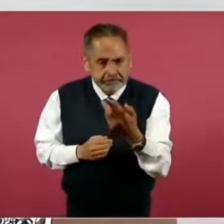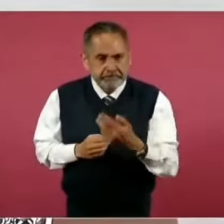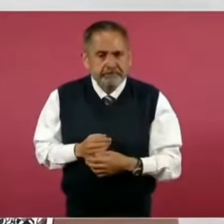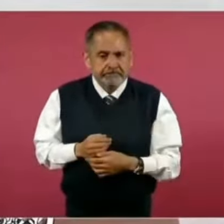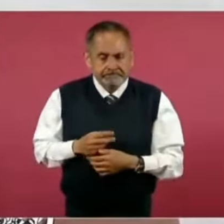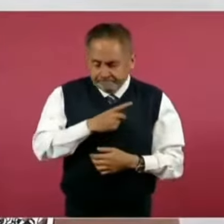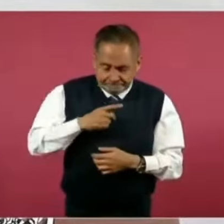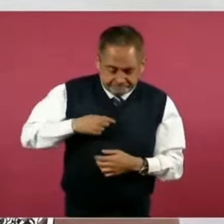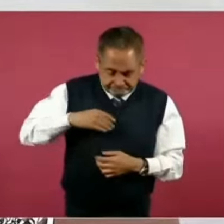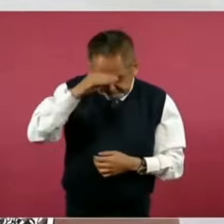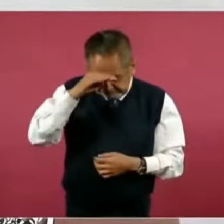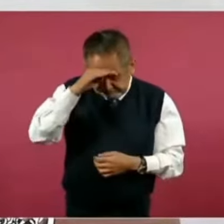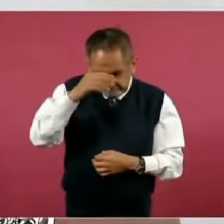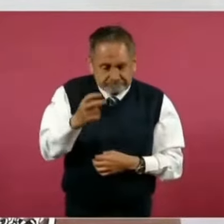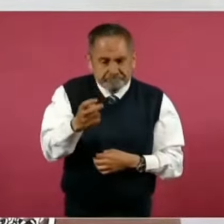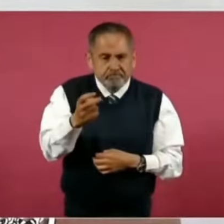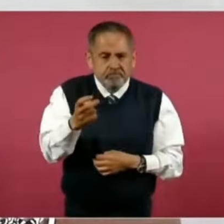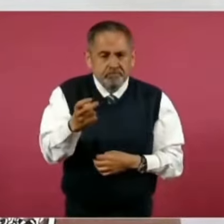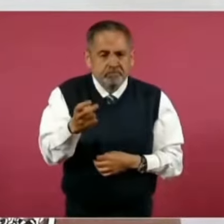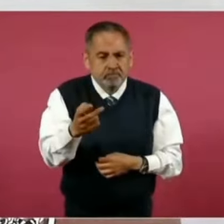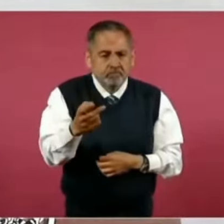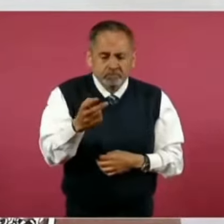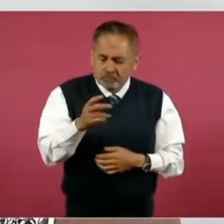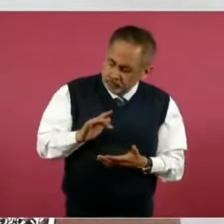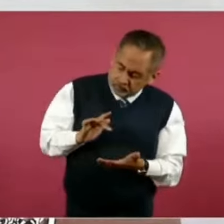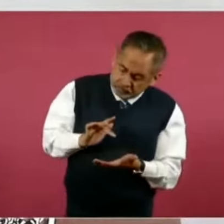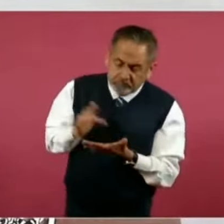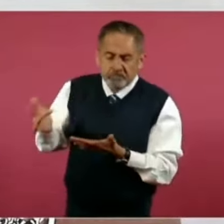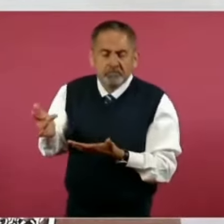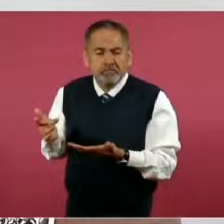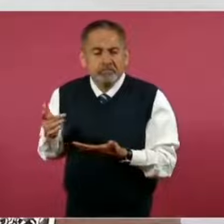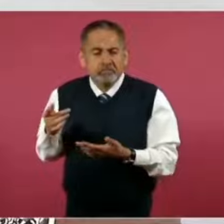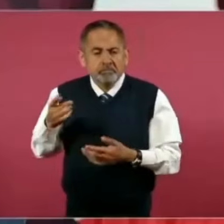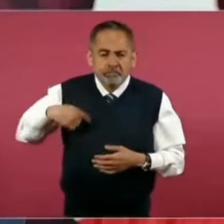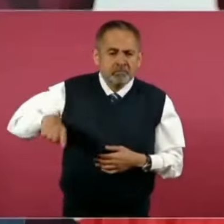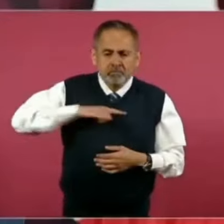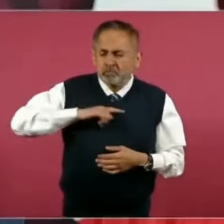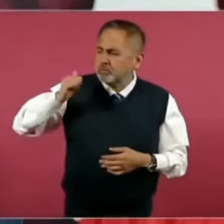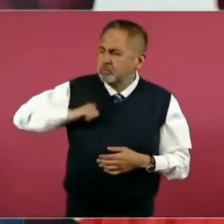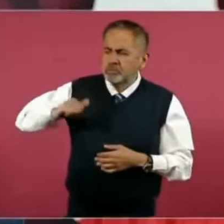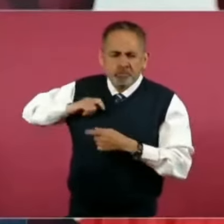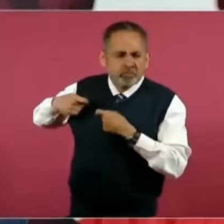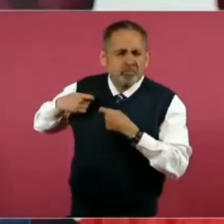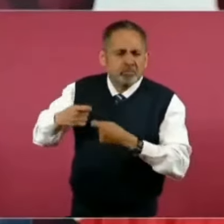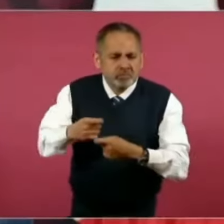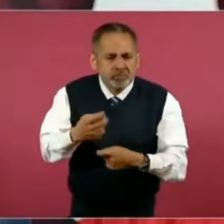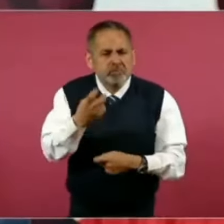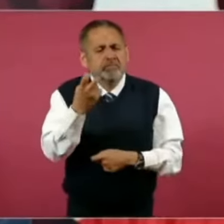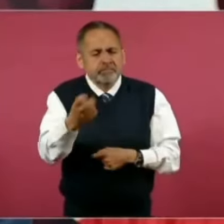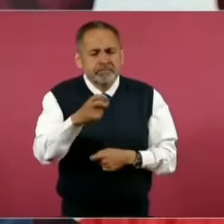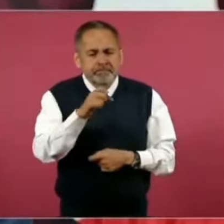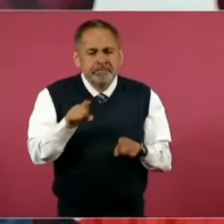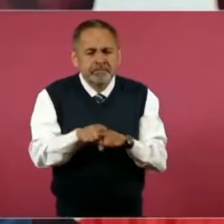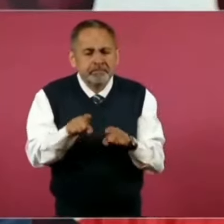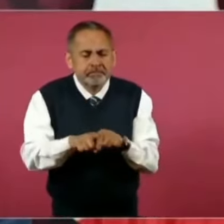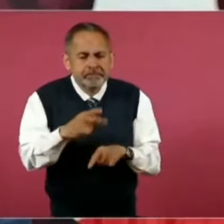eso que agradecer a nuestros antepasados, y eso también nos